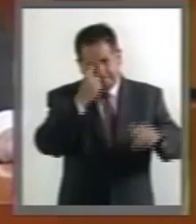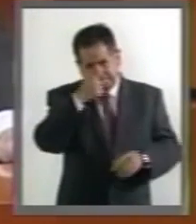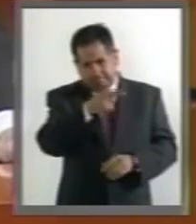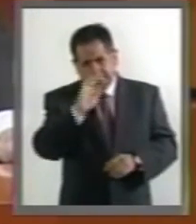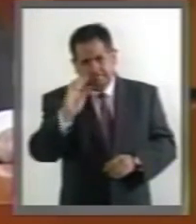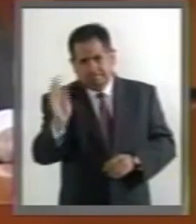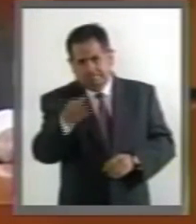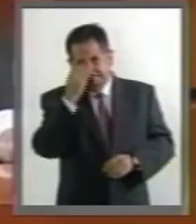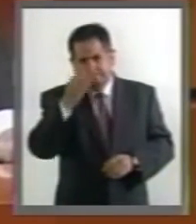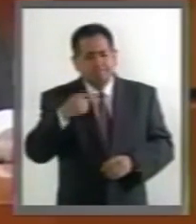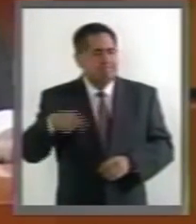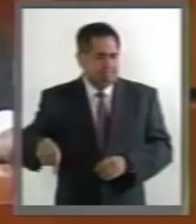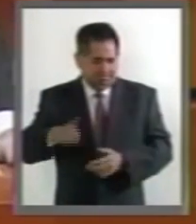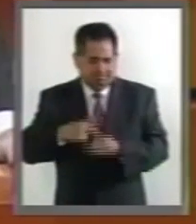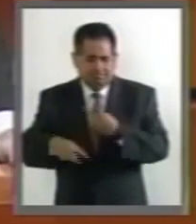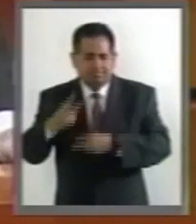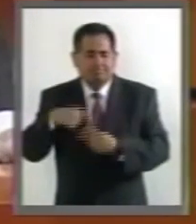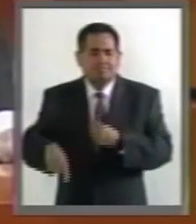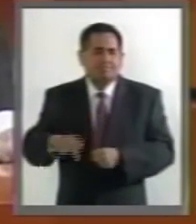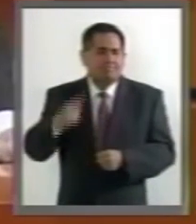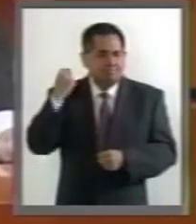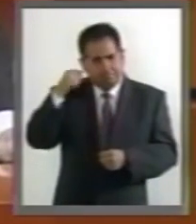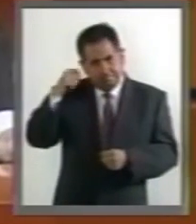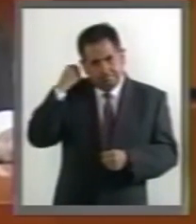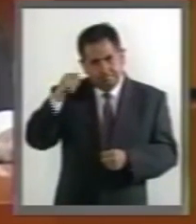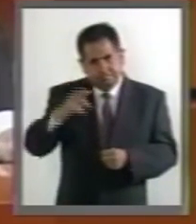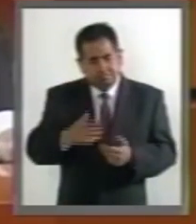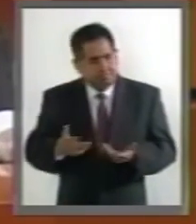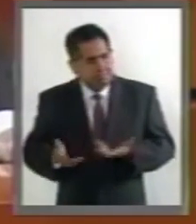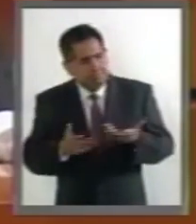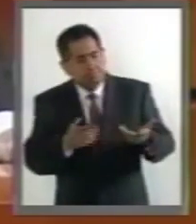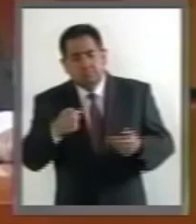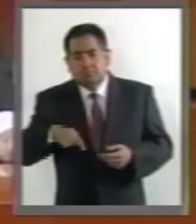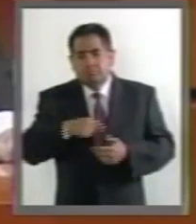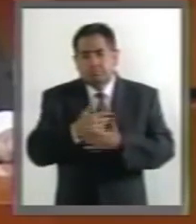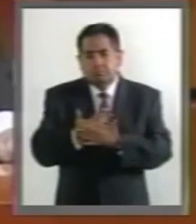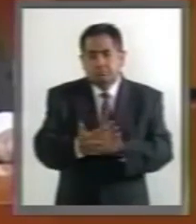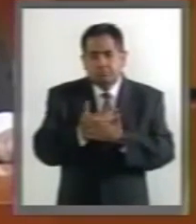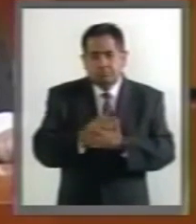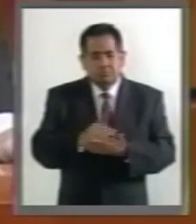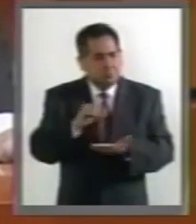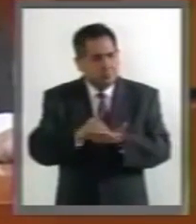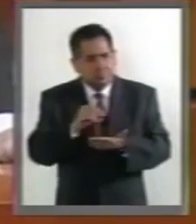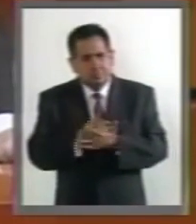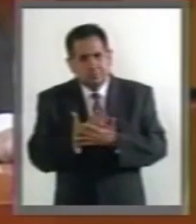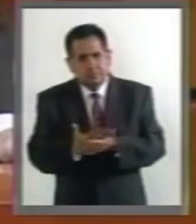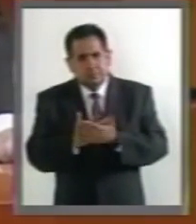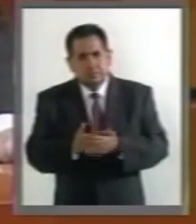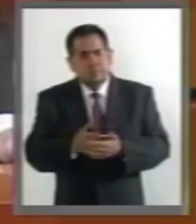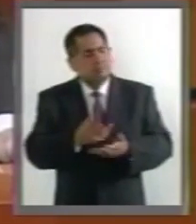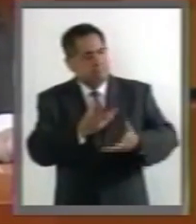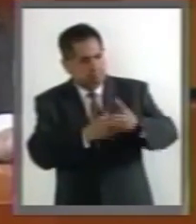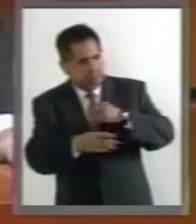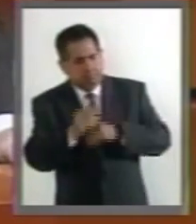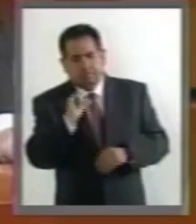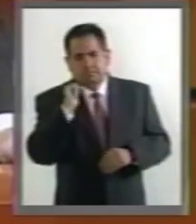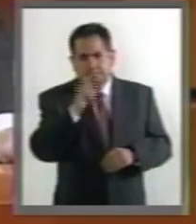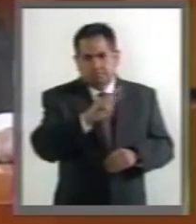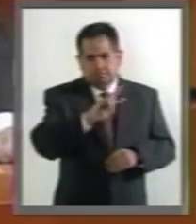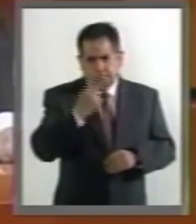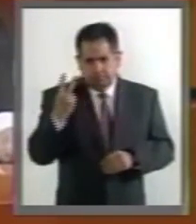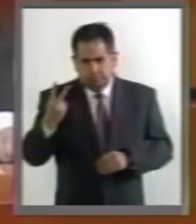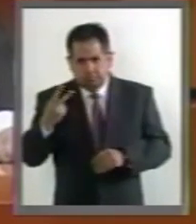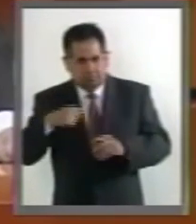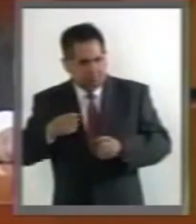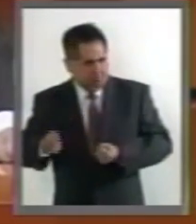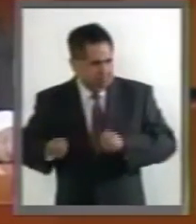al gobierno federal, y estamos esperando todavía que nos devuelvan una parte de lo que